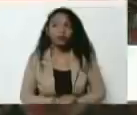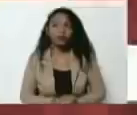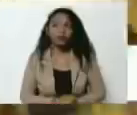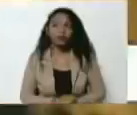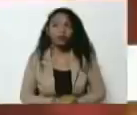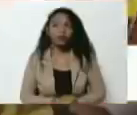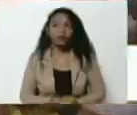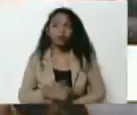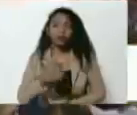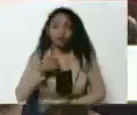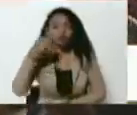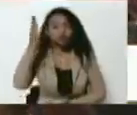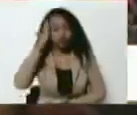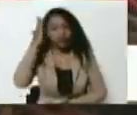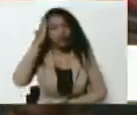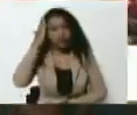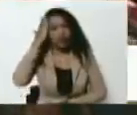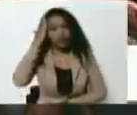Yo sabía